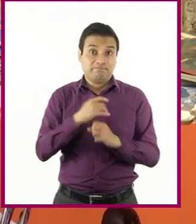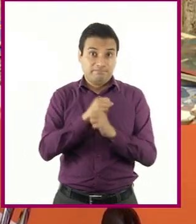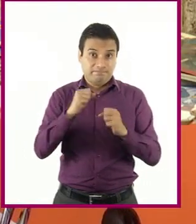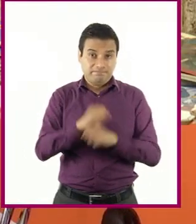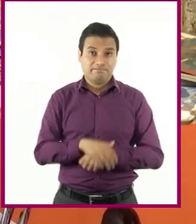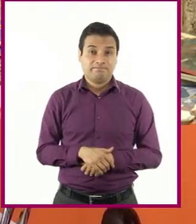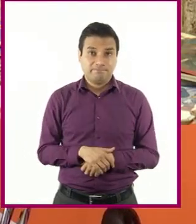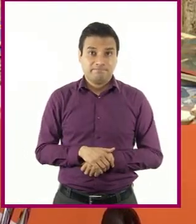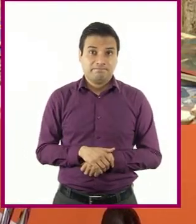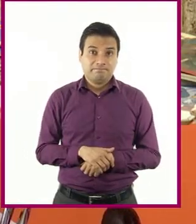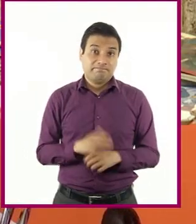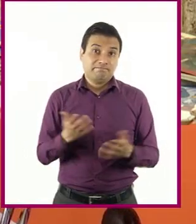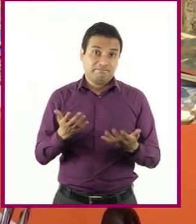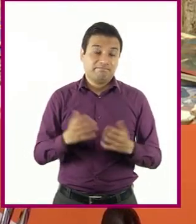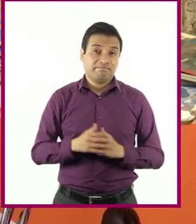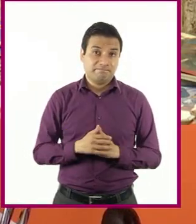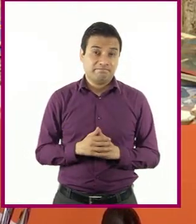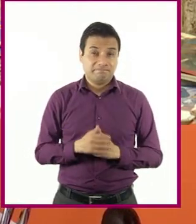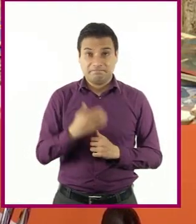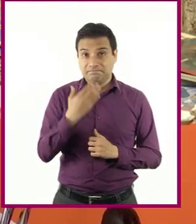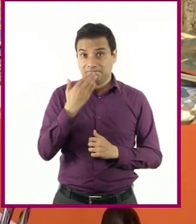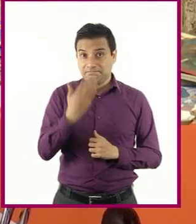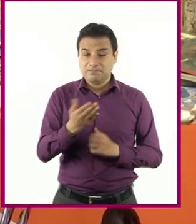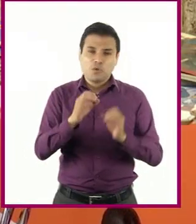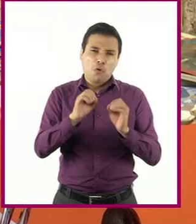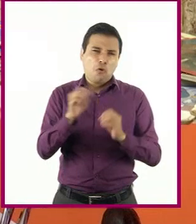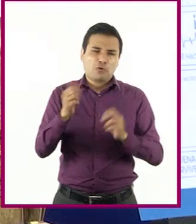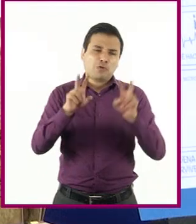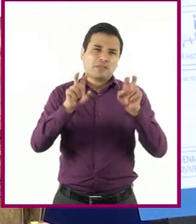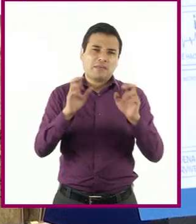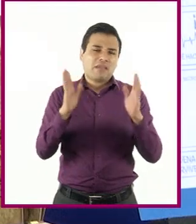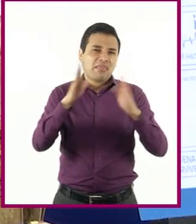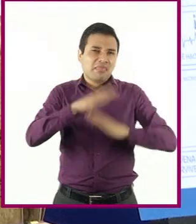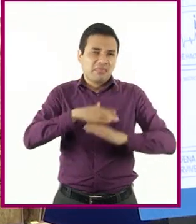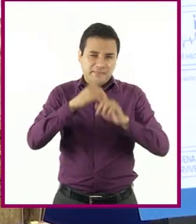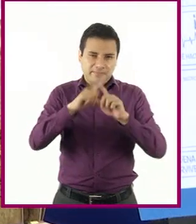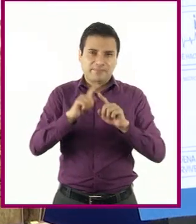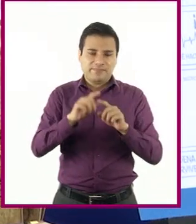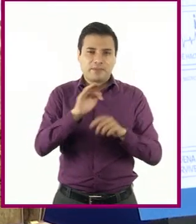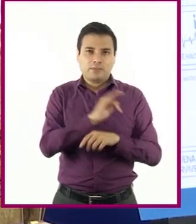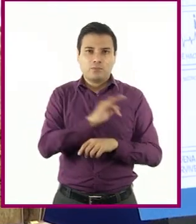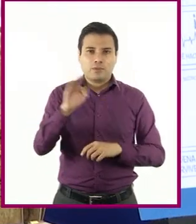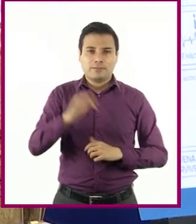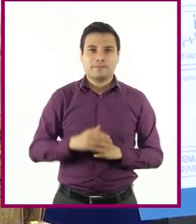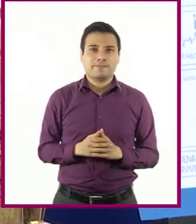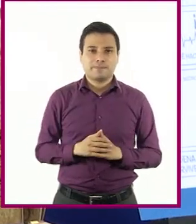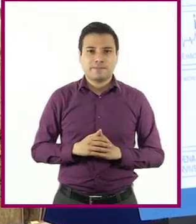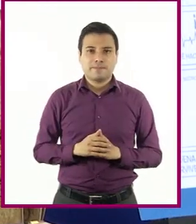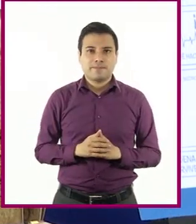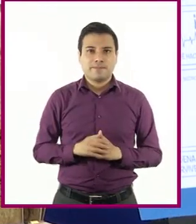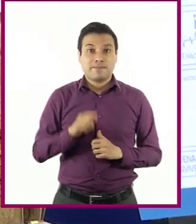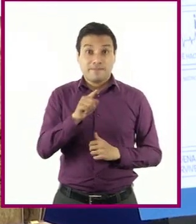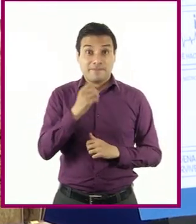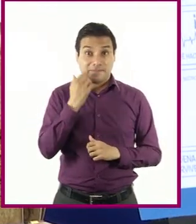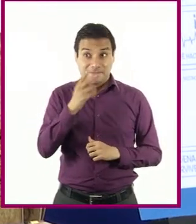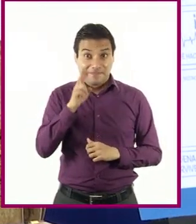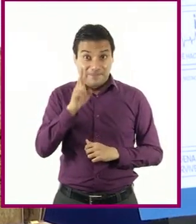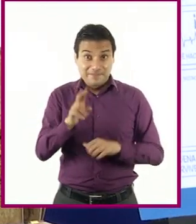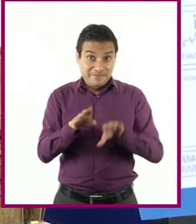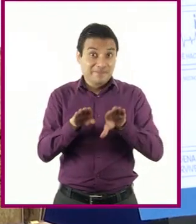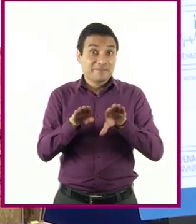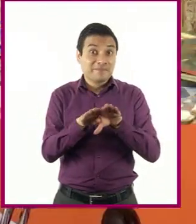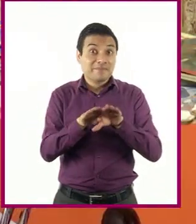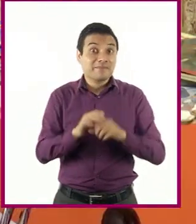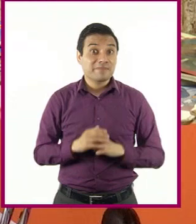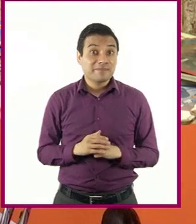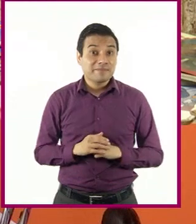o mostrar cualquier otro contenido de entretenimiento si así lo decidimos. ¿Te gustaría ver cómo quedó el animatic de nuestra